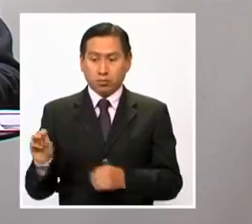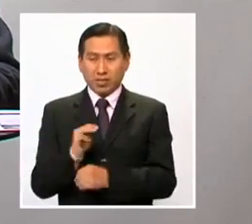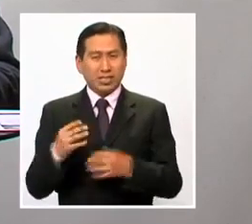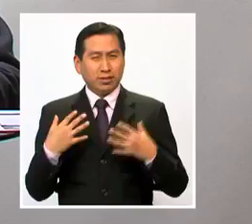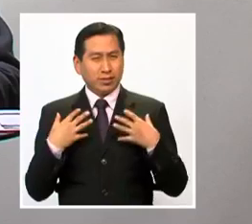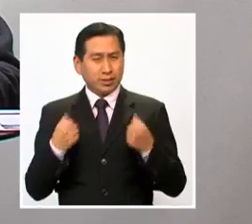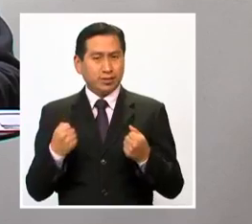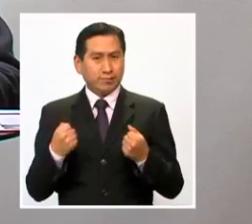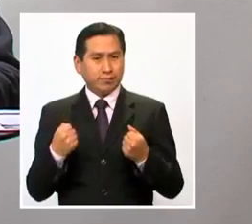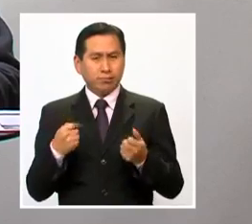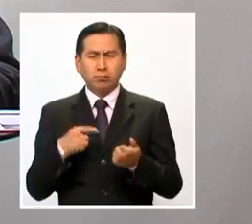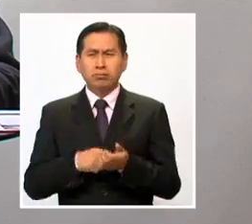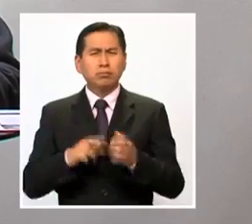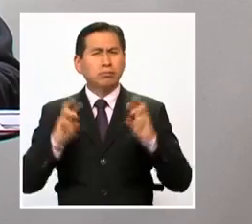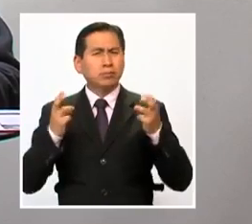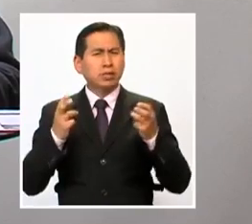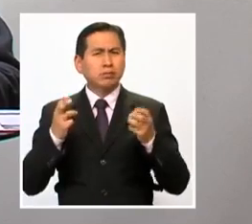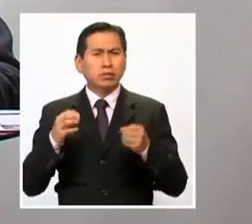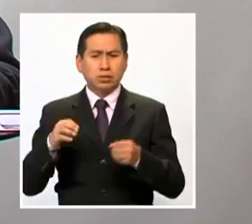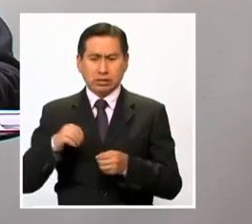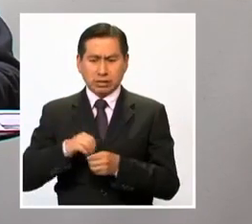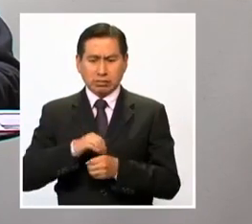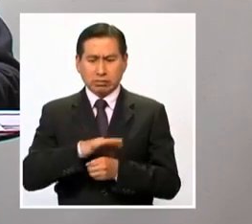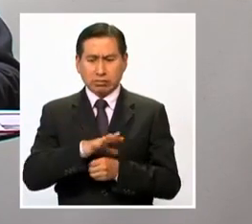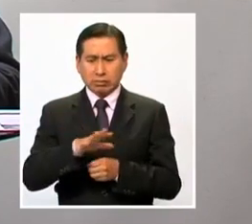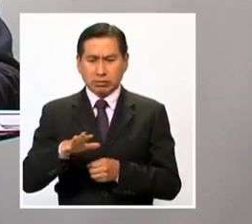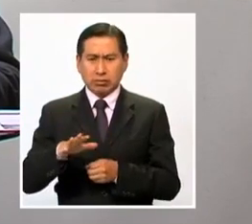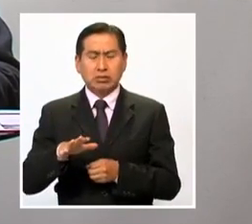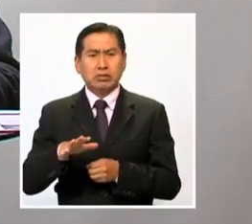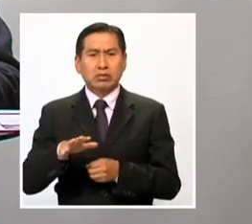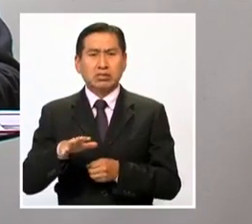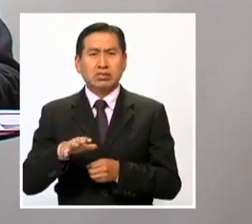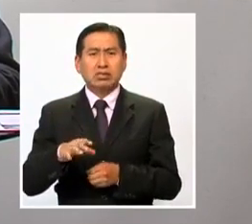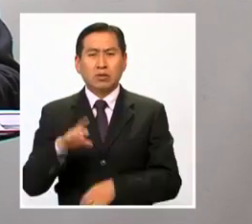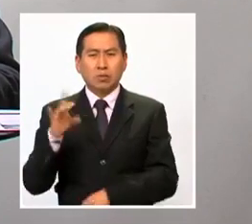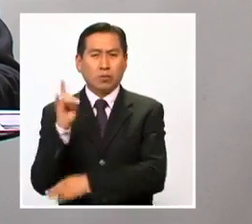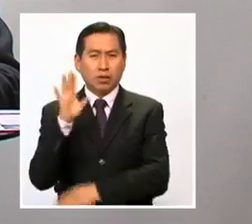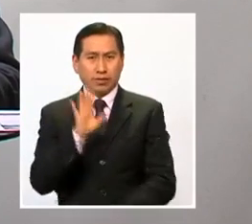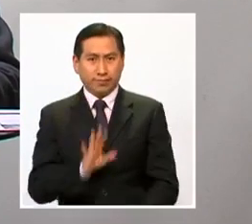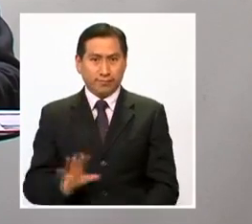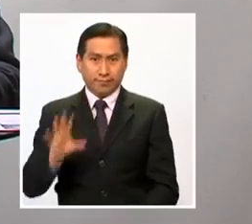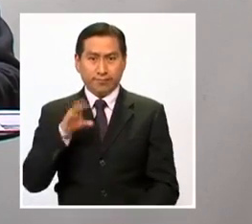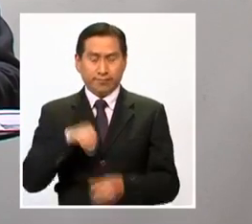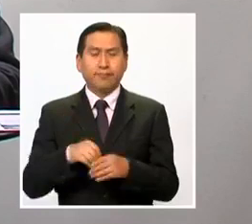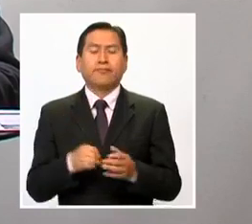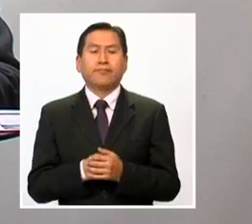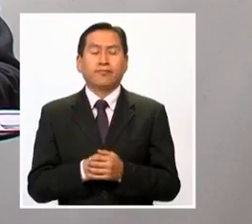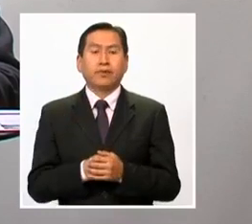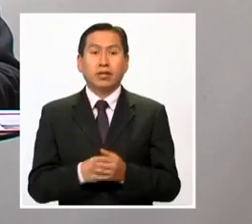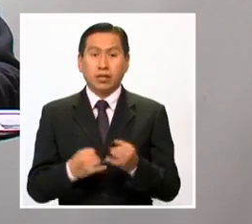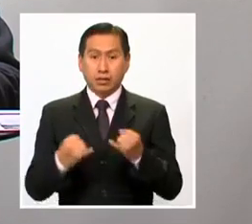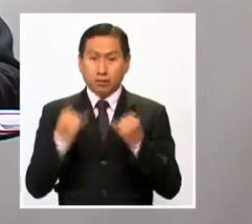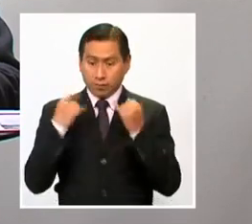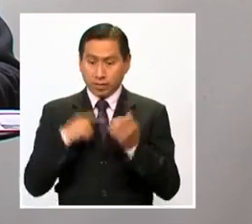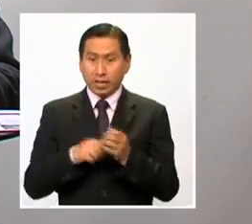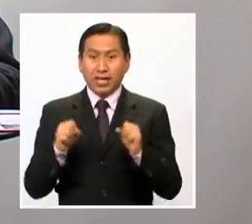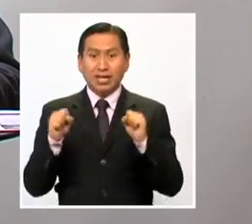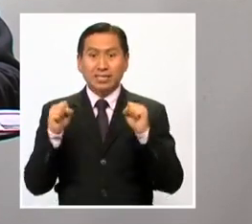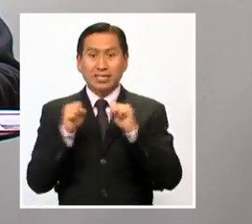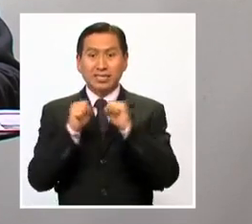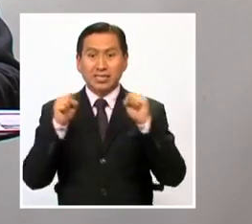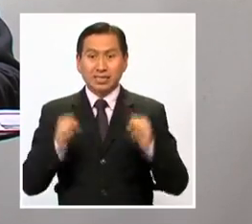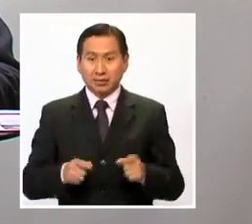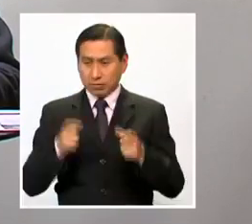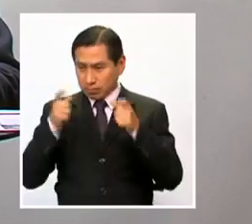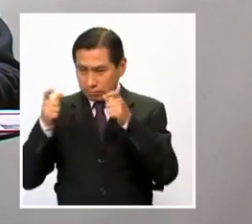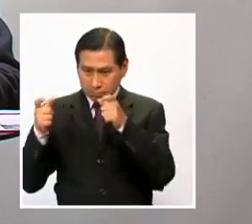con relación a la situación del cob y 19 en el país con datos del sistema nacional de vigilancia